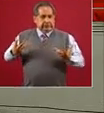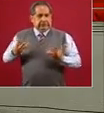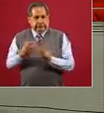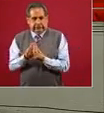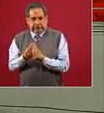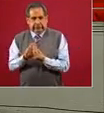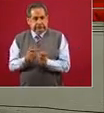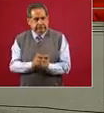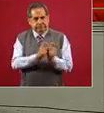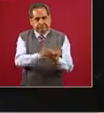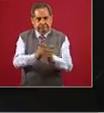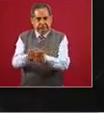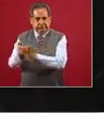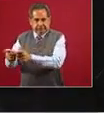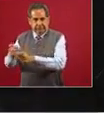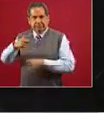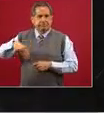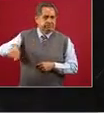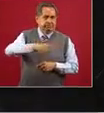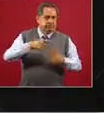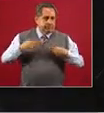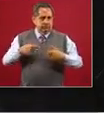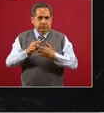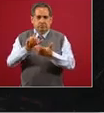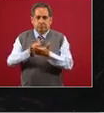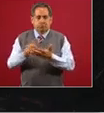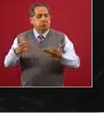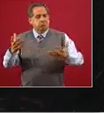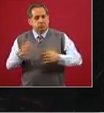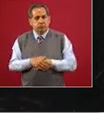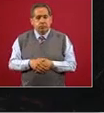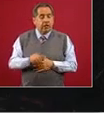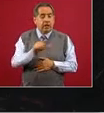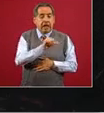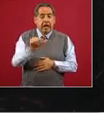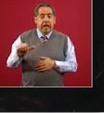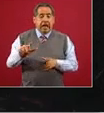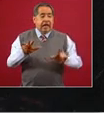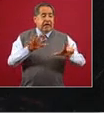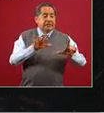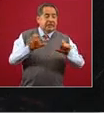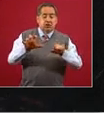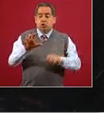pensión, de tal manera que dispersamos a